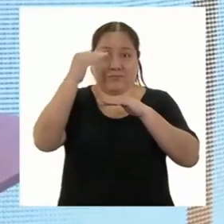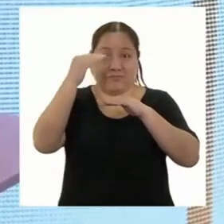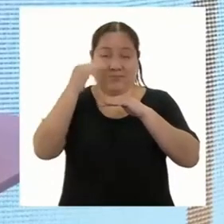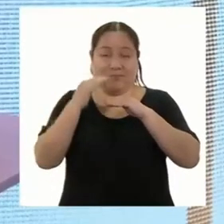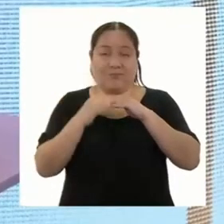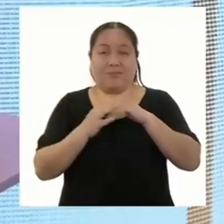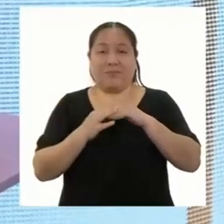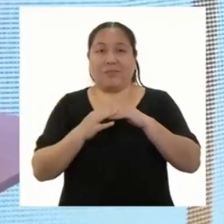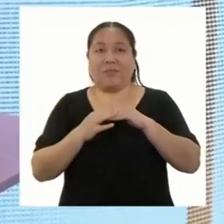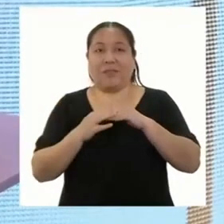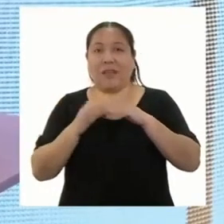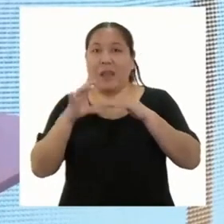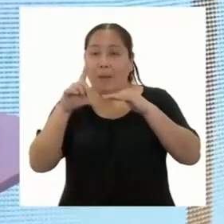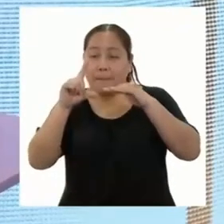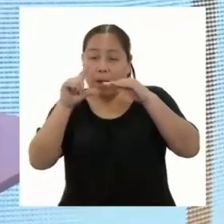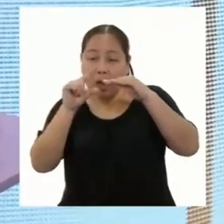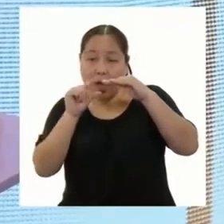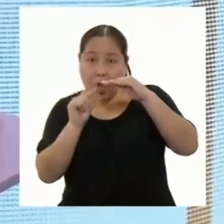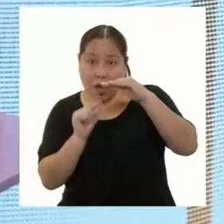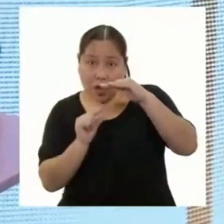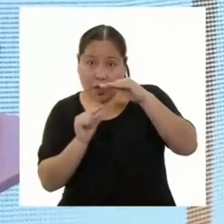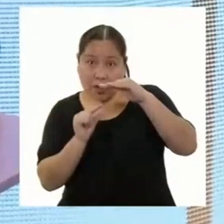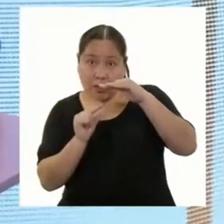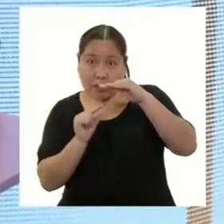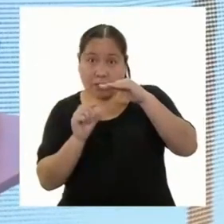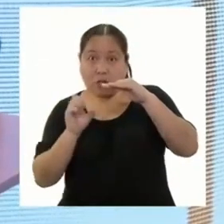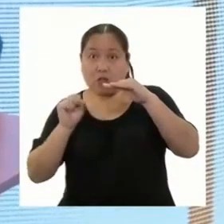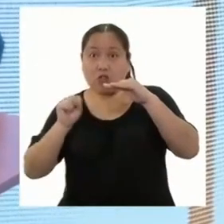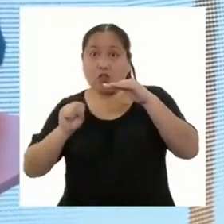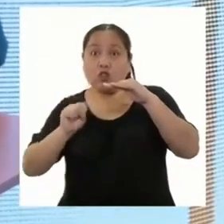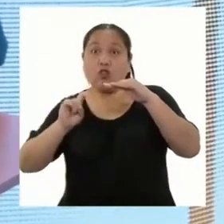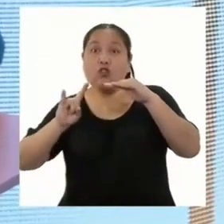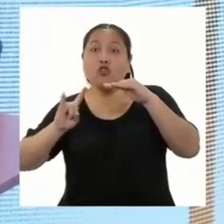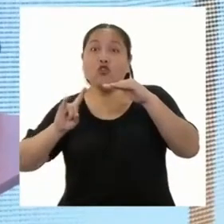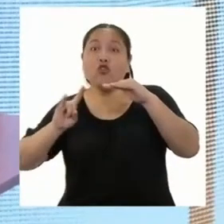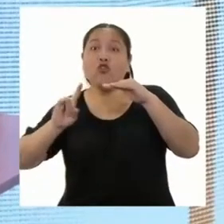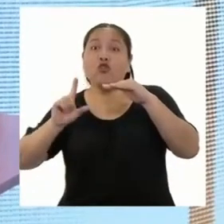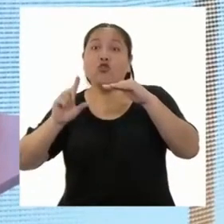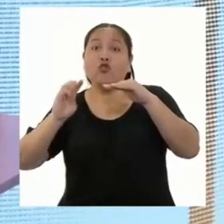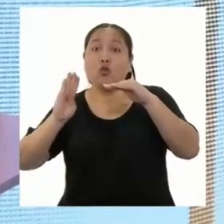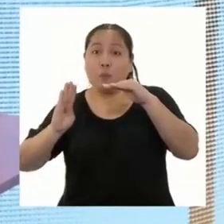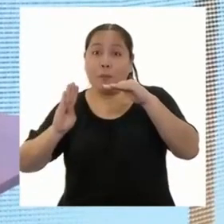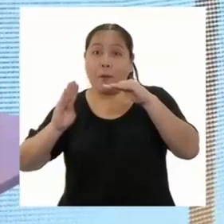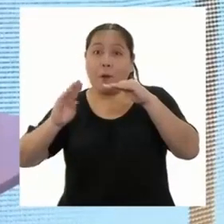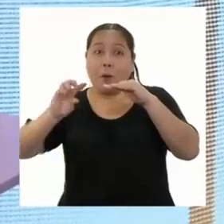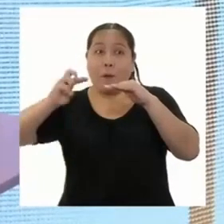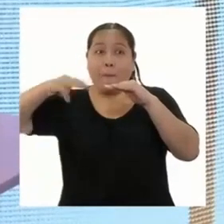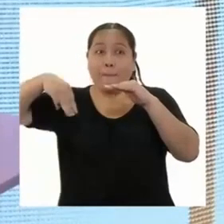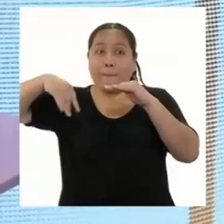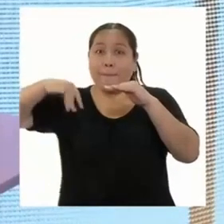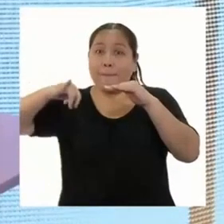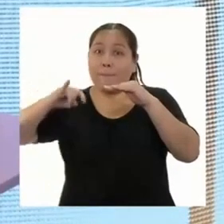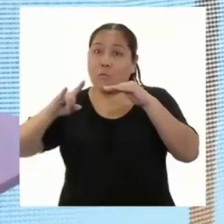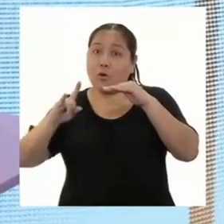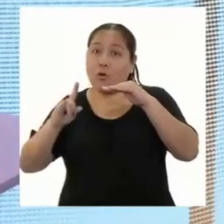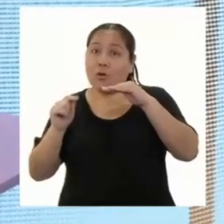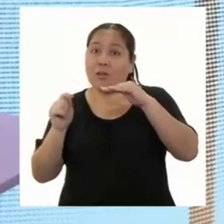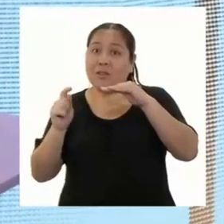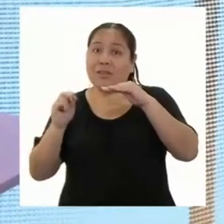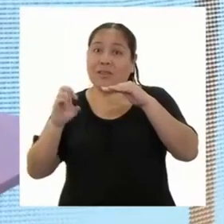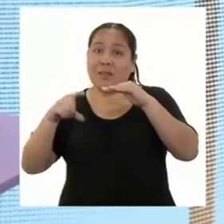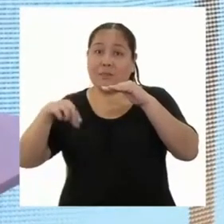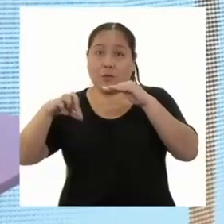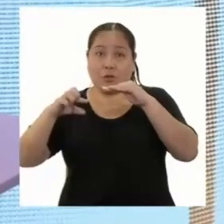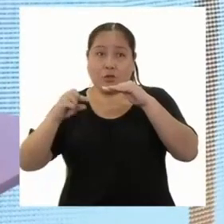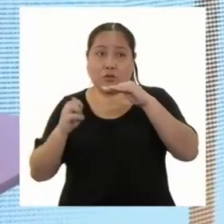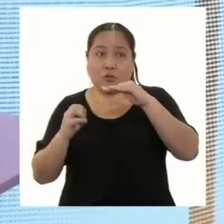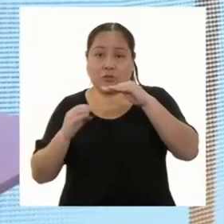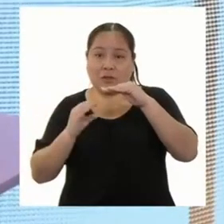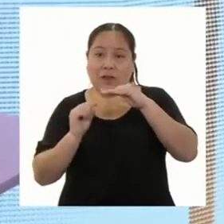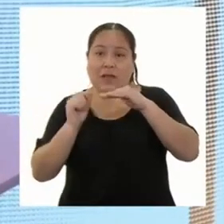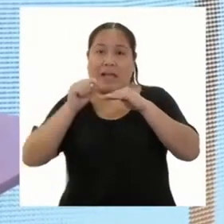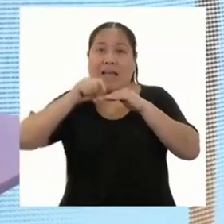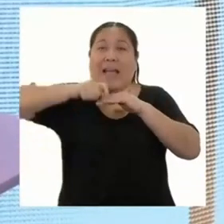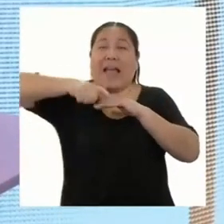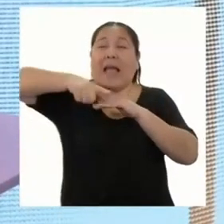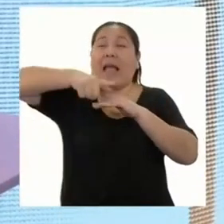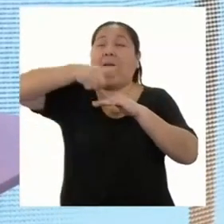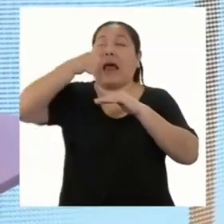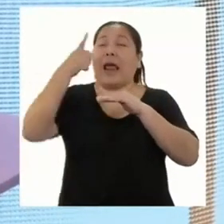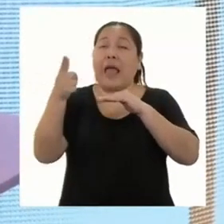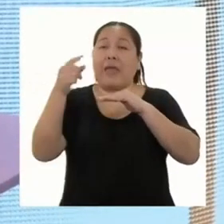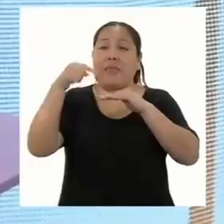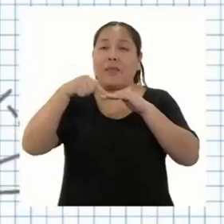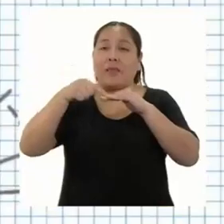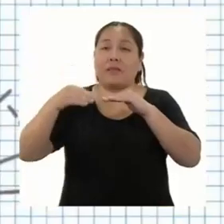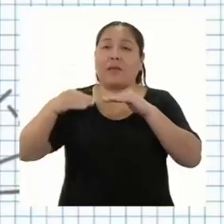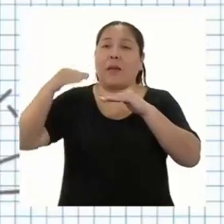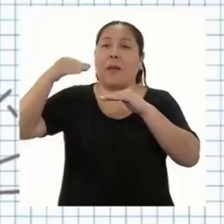unidades más pequeñas son submúltiplos y las más grandes son